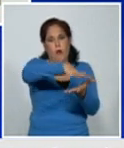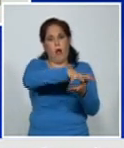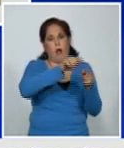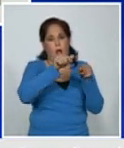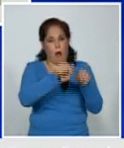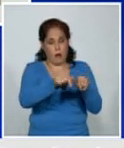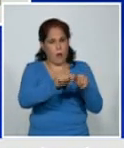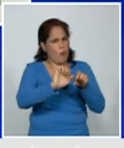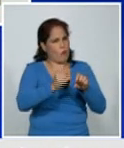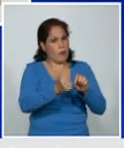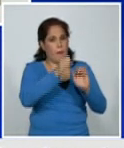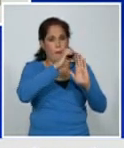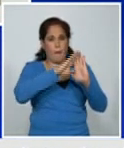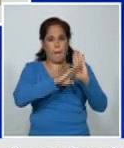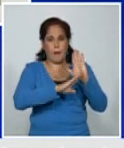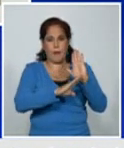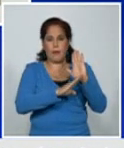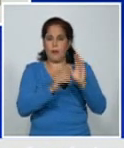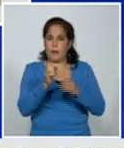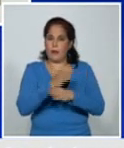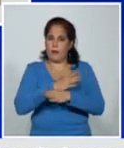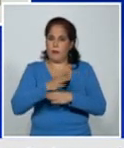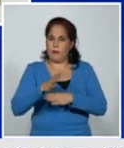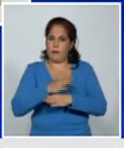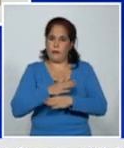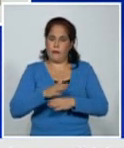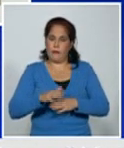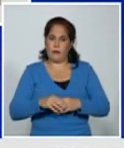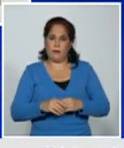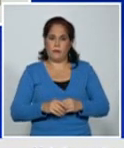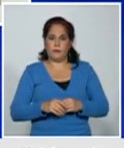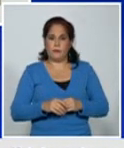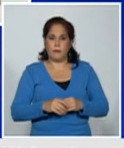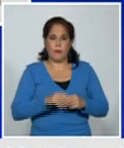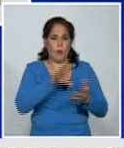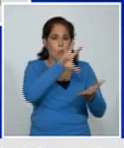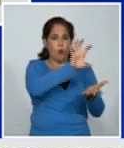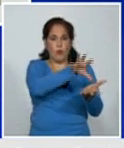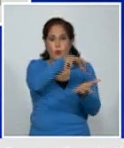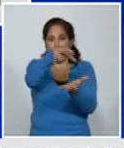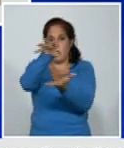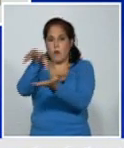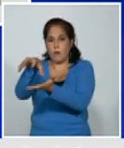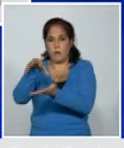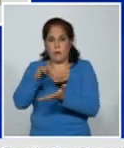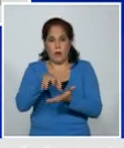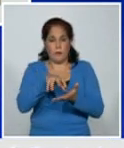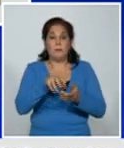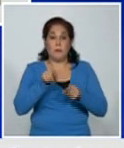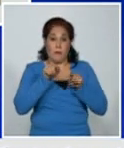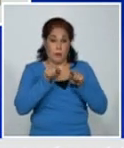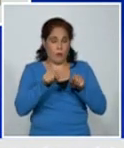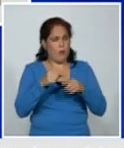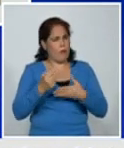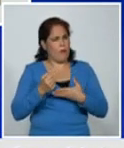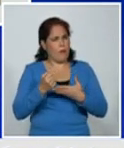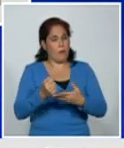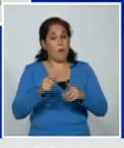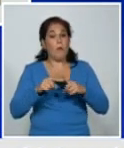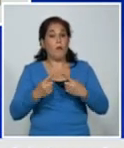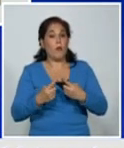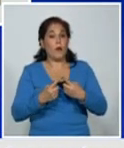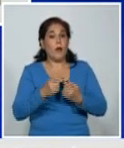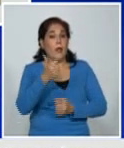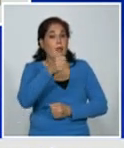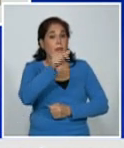adopción de un grupo de medidas en cada uno de ellos. Yo los ayudo porque realmente a lo